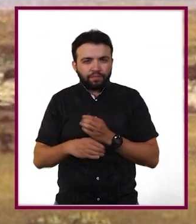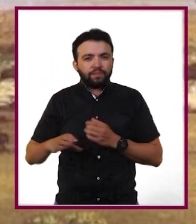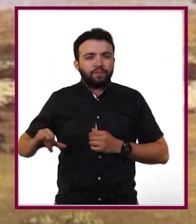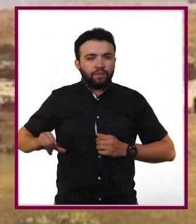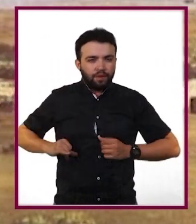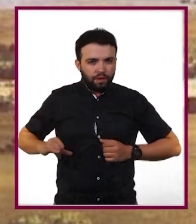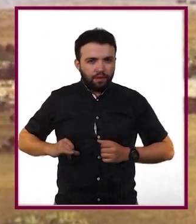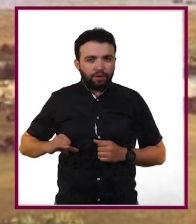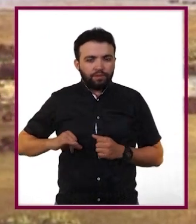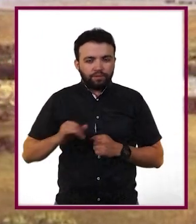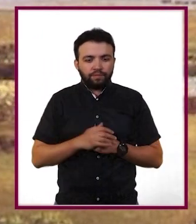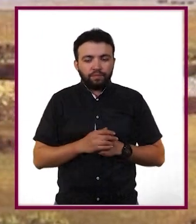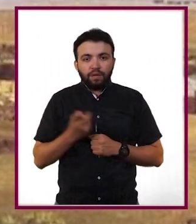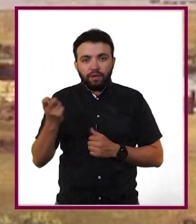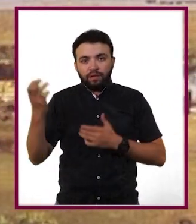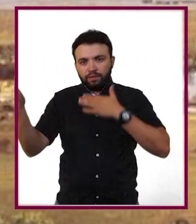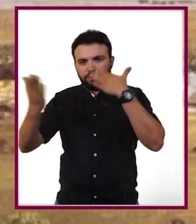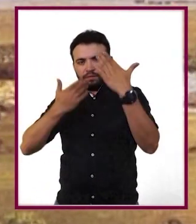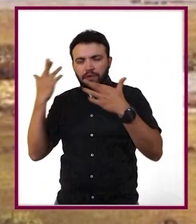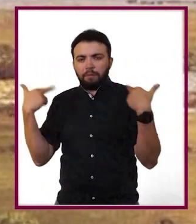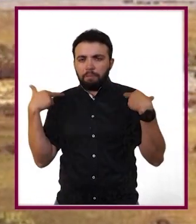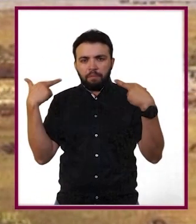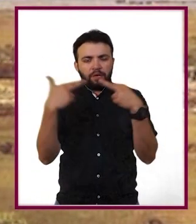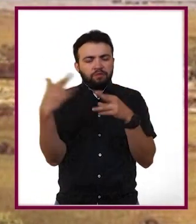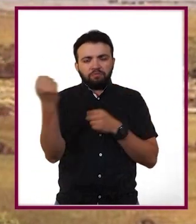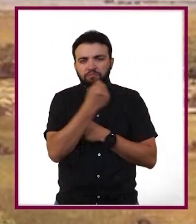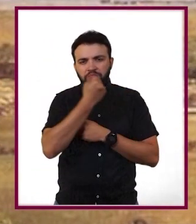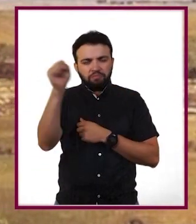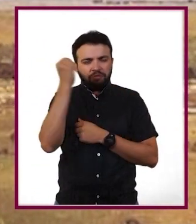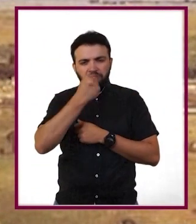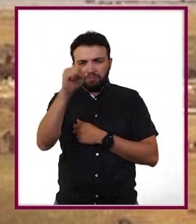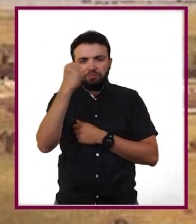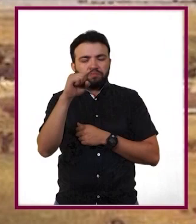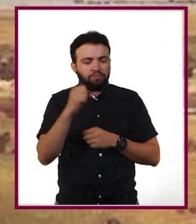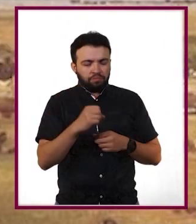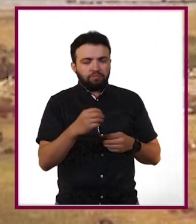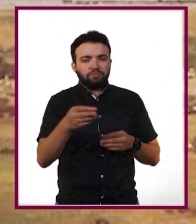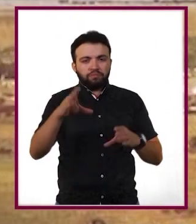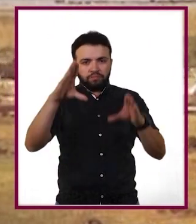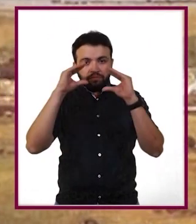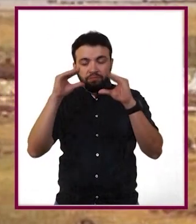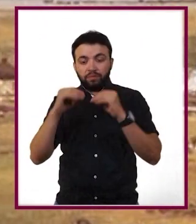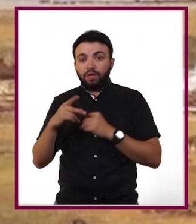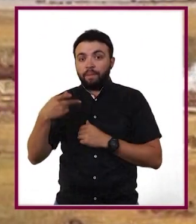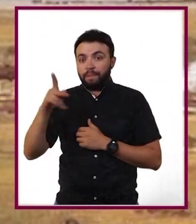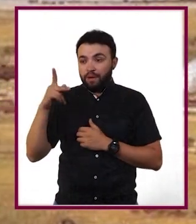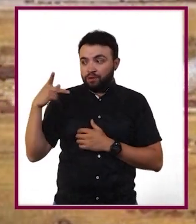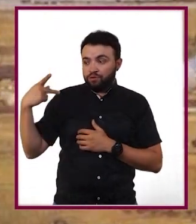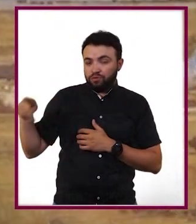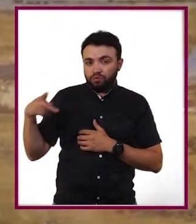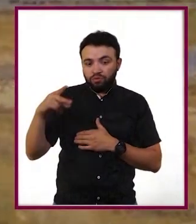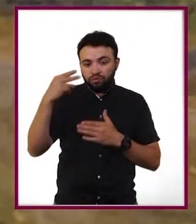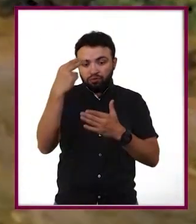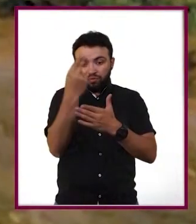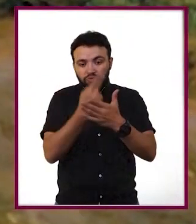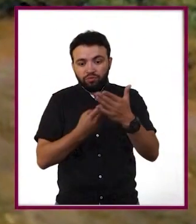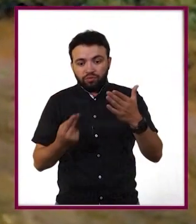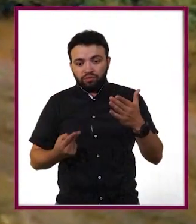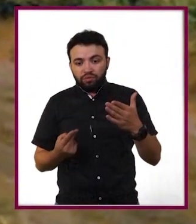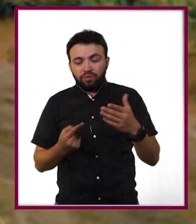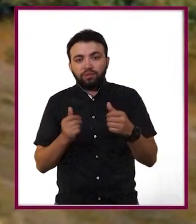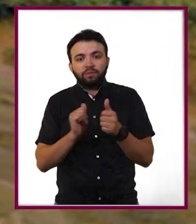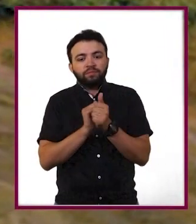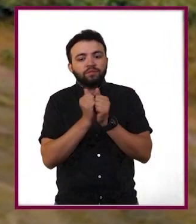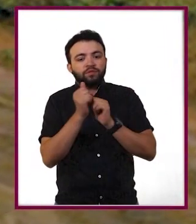interesante. Velasco, aunque estudió junto con una serie de alumnos, muchos de ellos muy destacados y con maestros